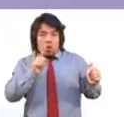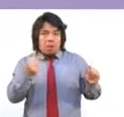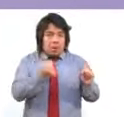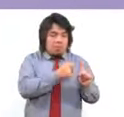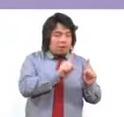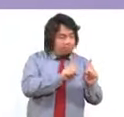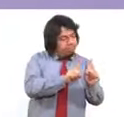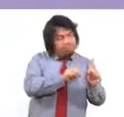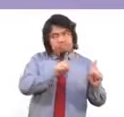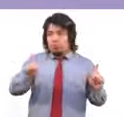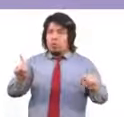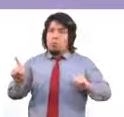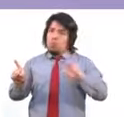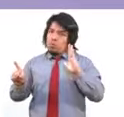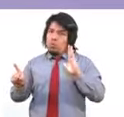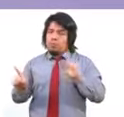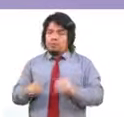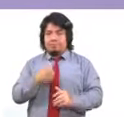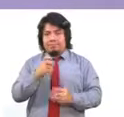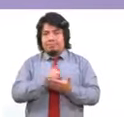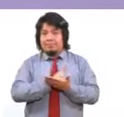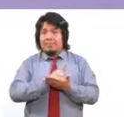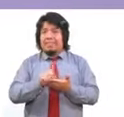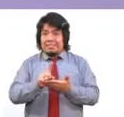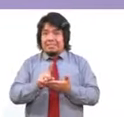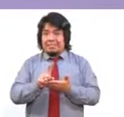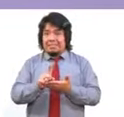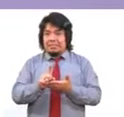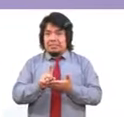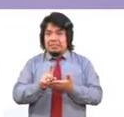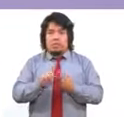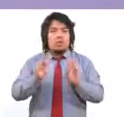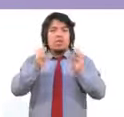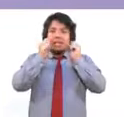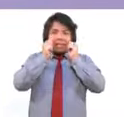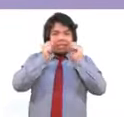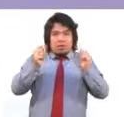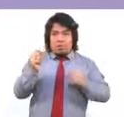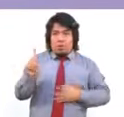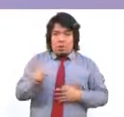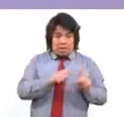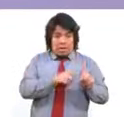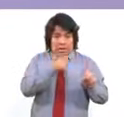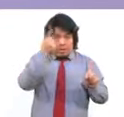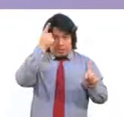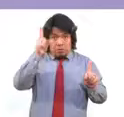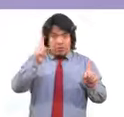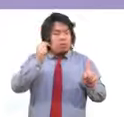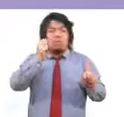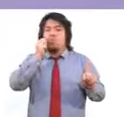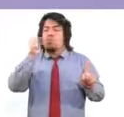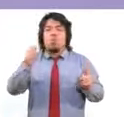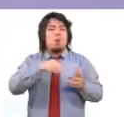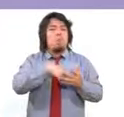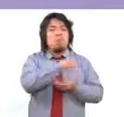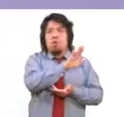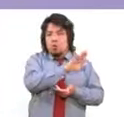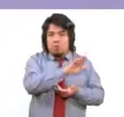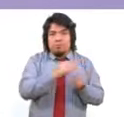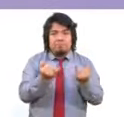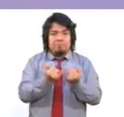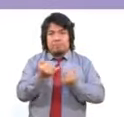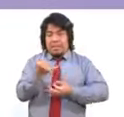este derecho está por encima del derecho de propiedad, porque el juez puede establecer, independientemente de la propiedad